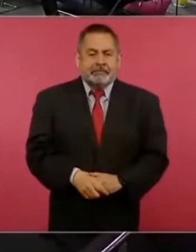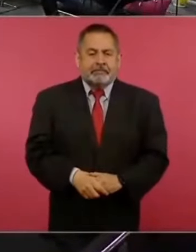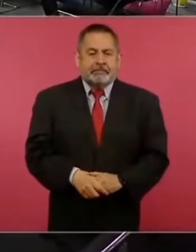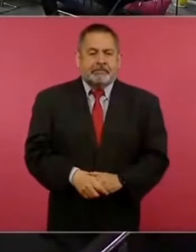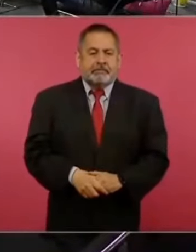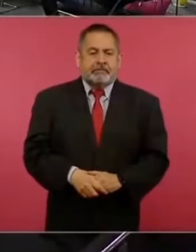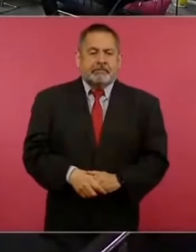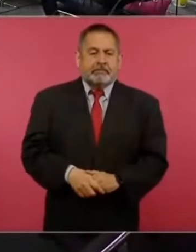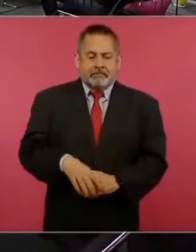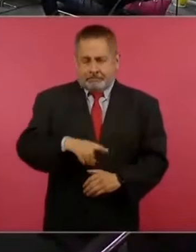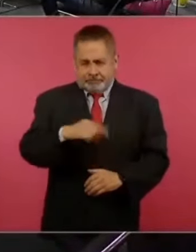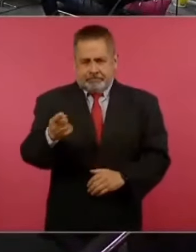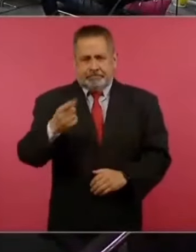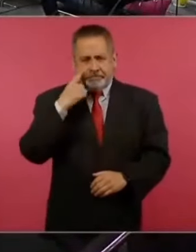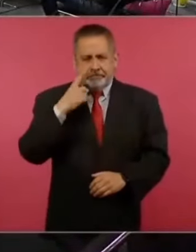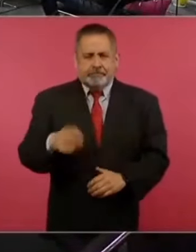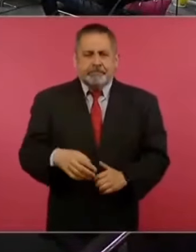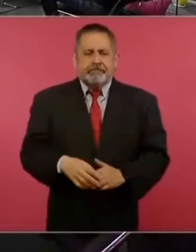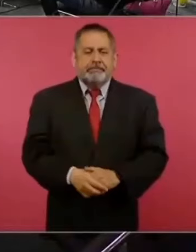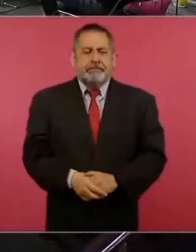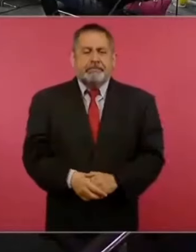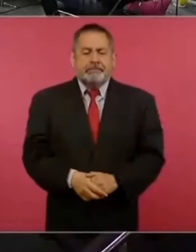A ver, sigue él.